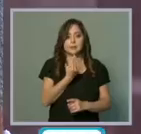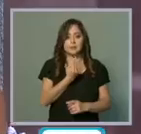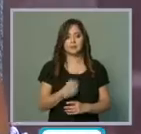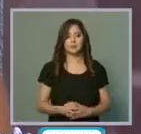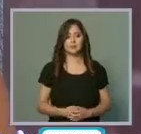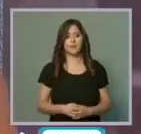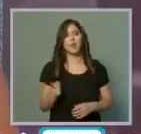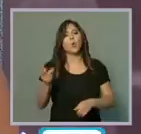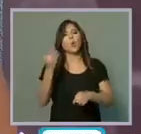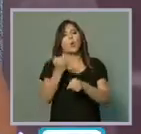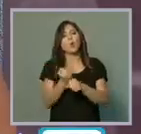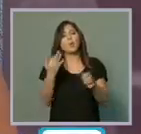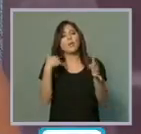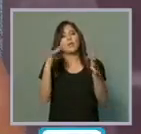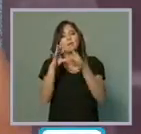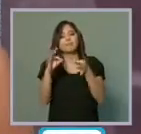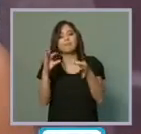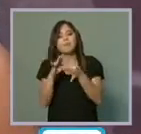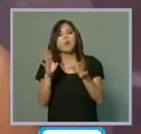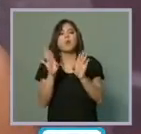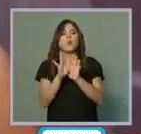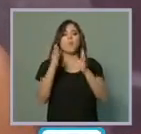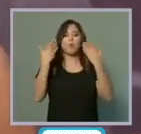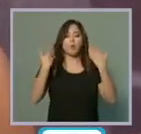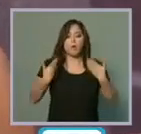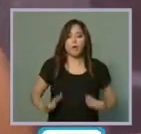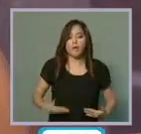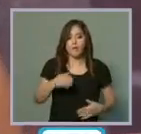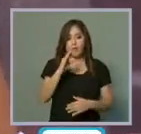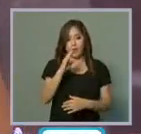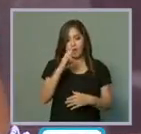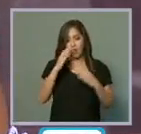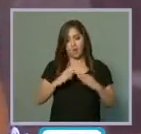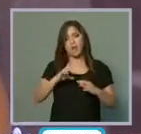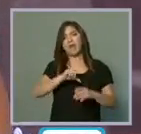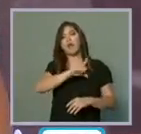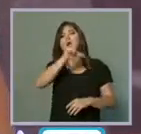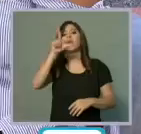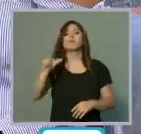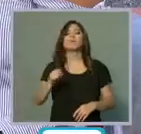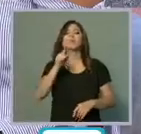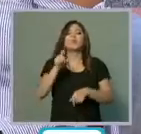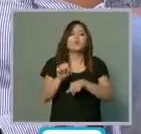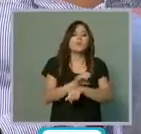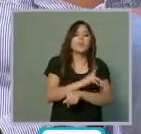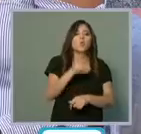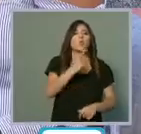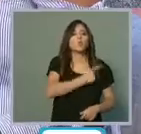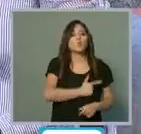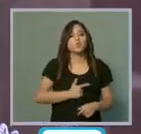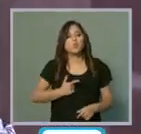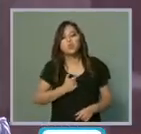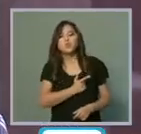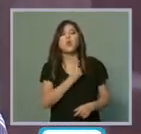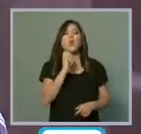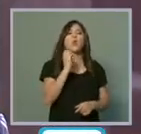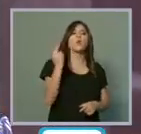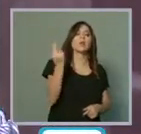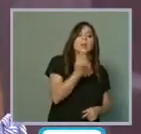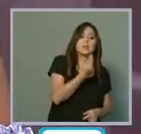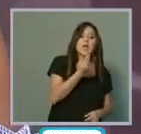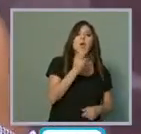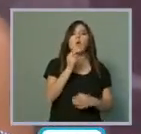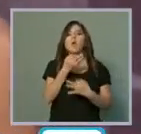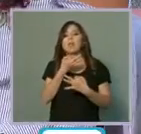de cuestiones como un poquito más físicas, pero emocionales también empiezas con un gusto, también hace una necesidad y una dependencia. ¿En qué